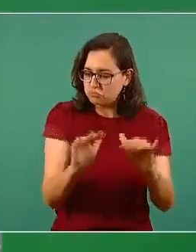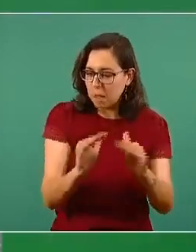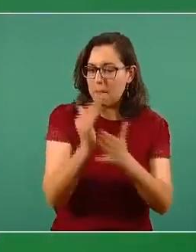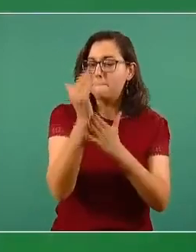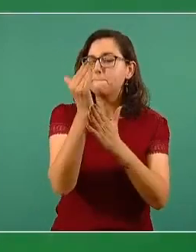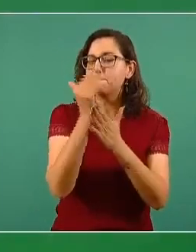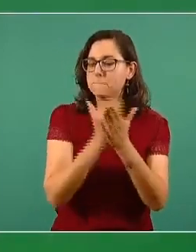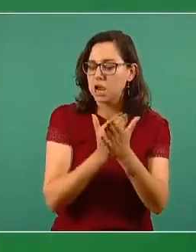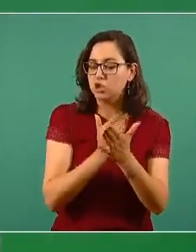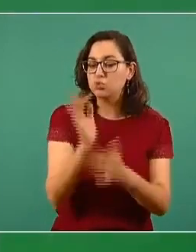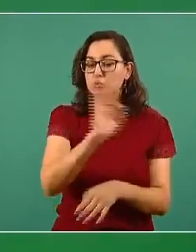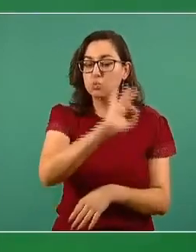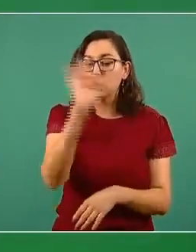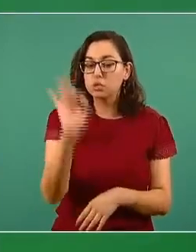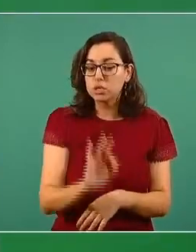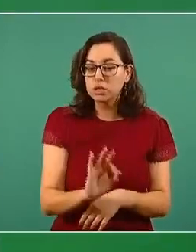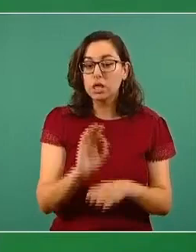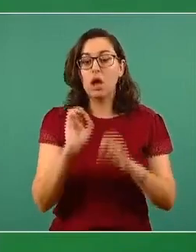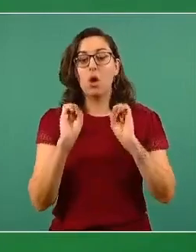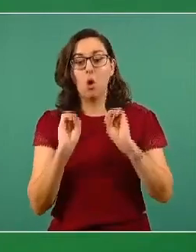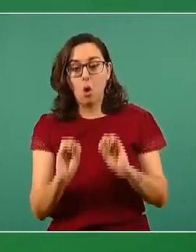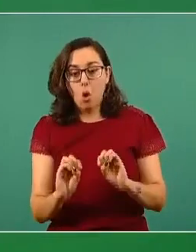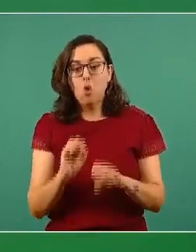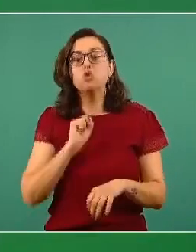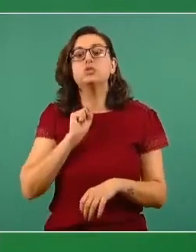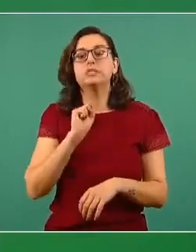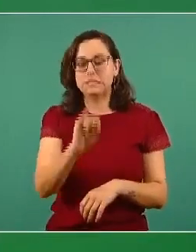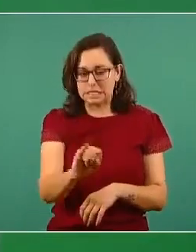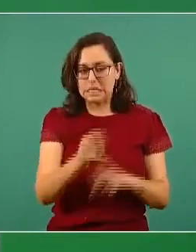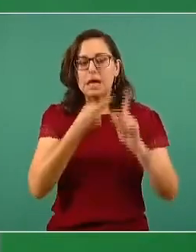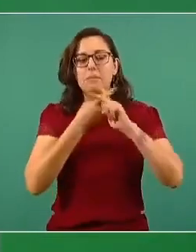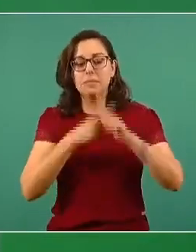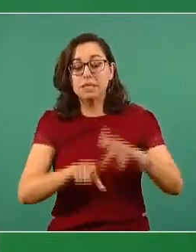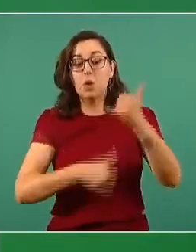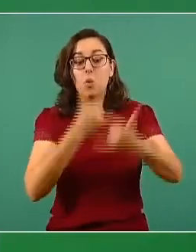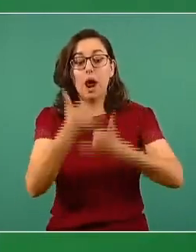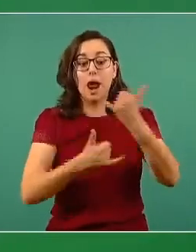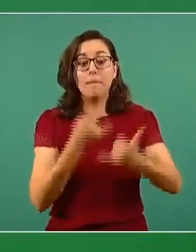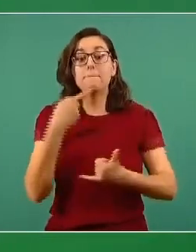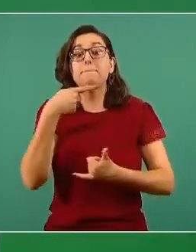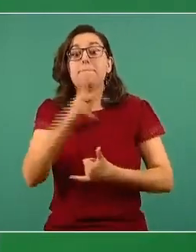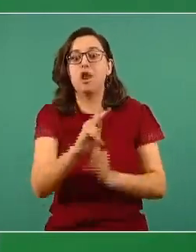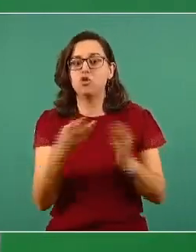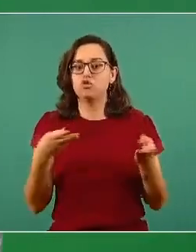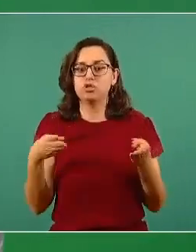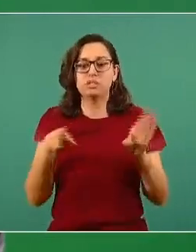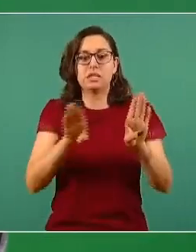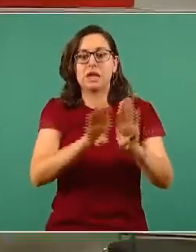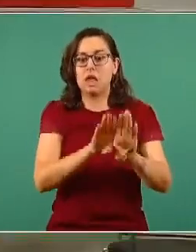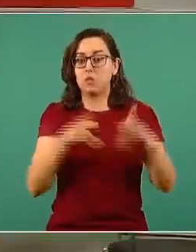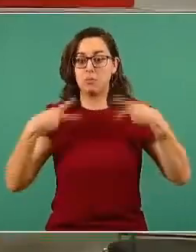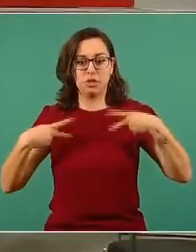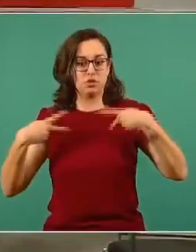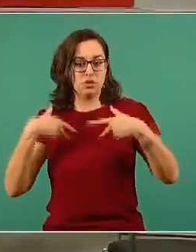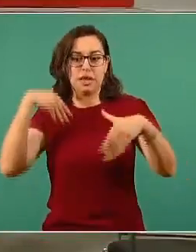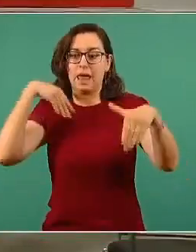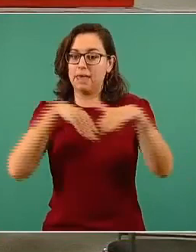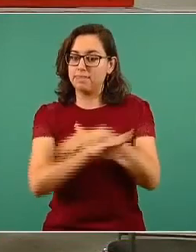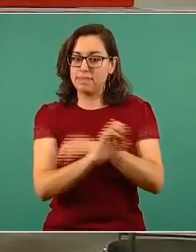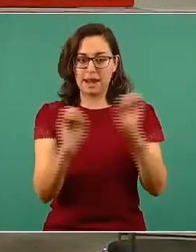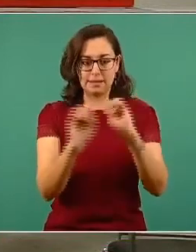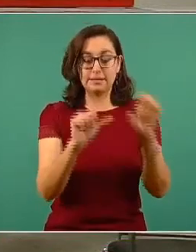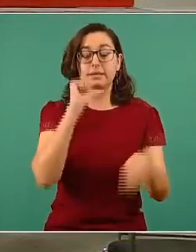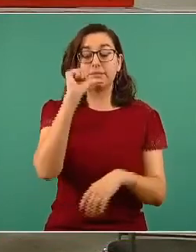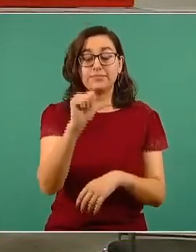reducidos, o primero sí, pero a puertas cerradas, sin público. Los jugadores sí, pero no el público. Y